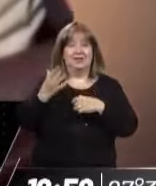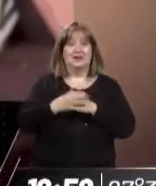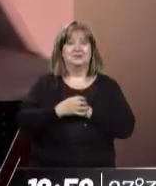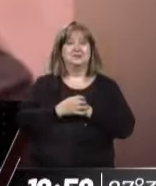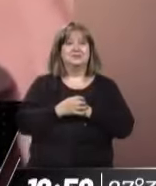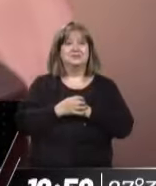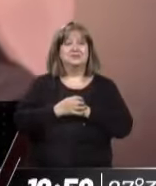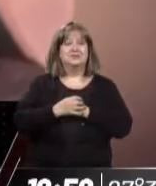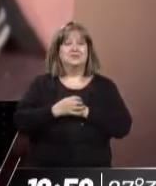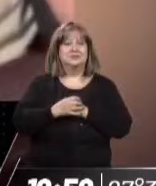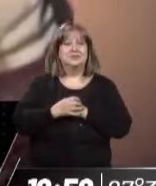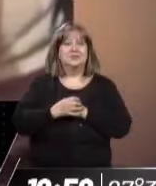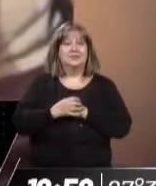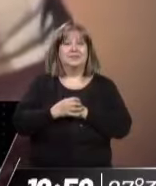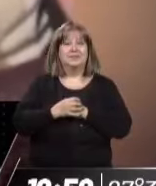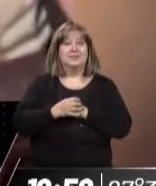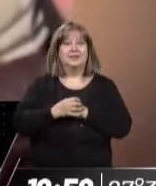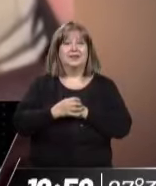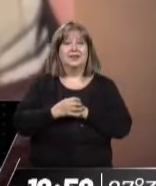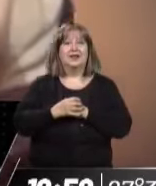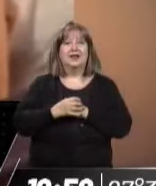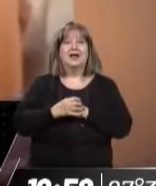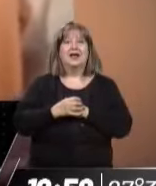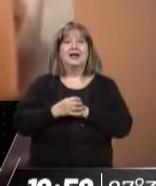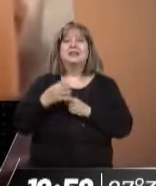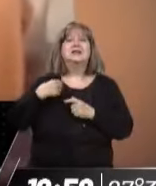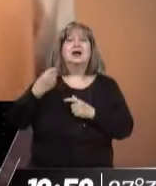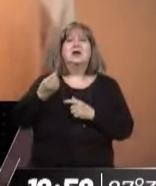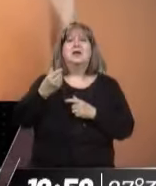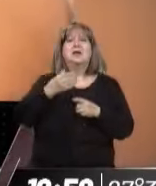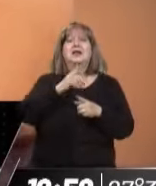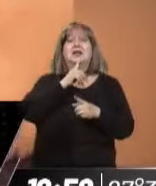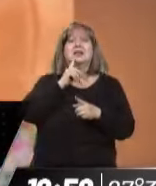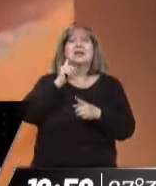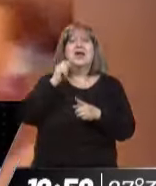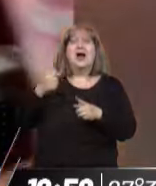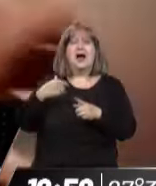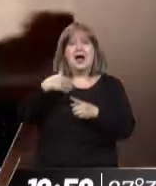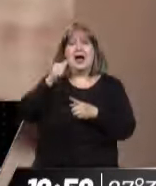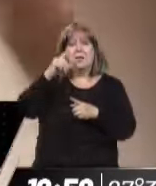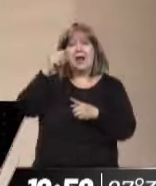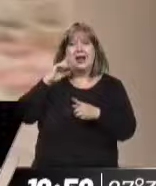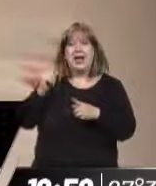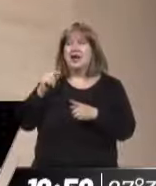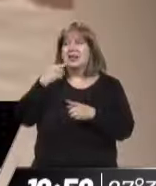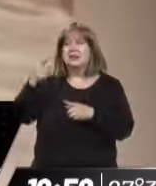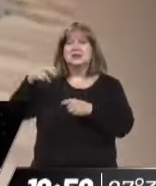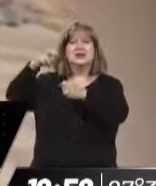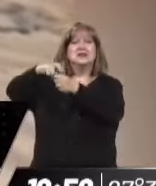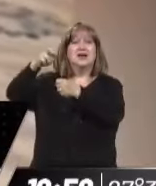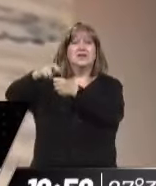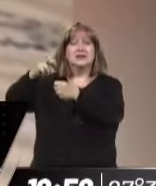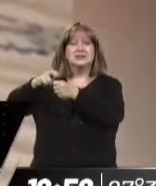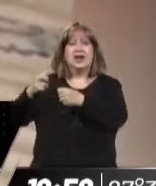Abelita, ¿en qué se le va el dinero a mi tía Amelia? En la cerveza. La cerveza. No se dudan.